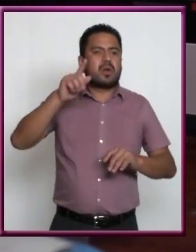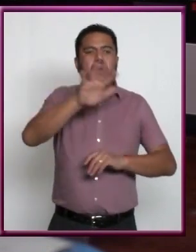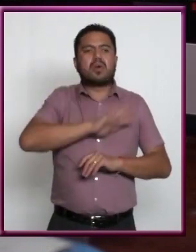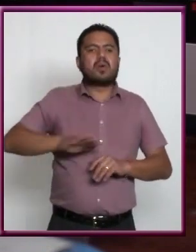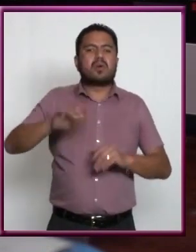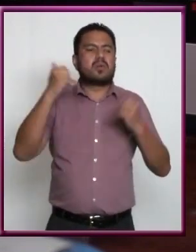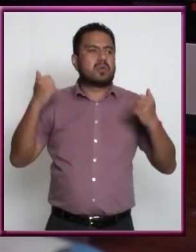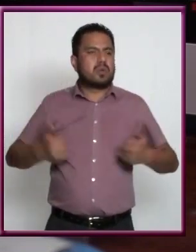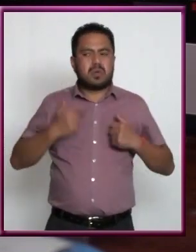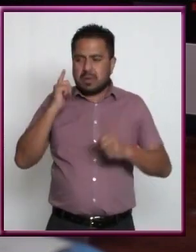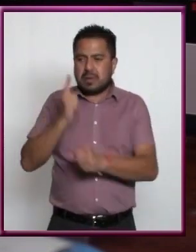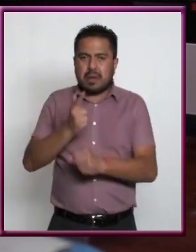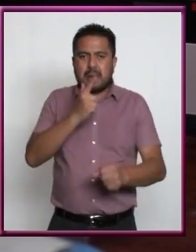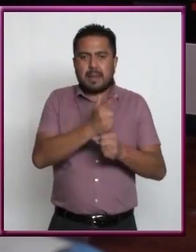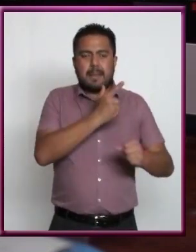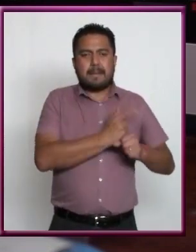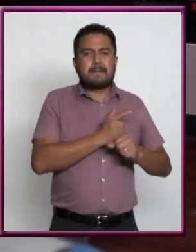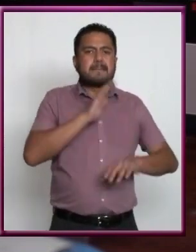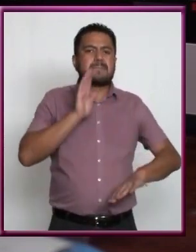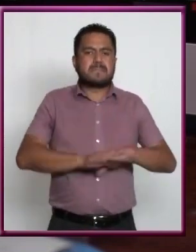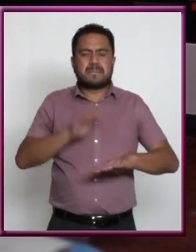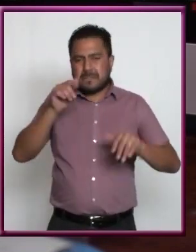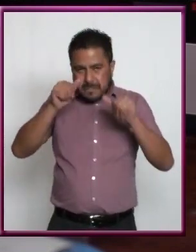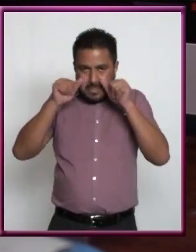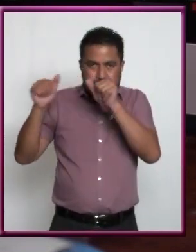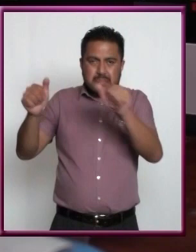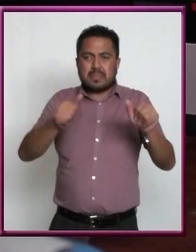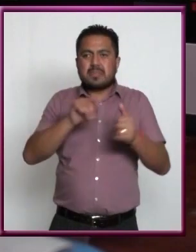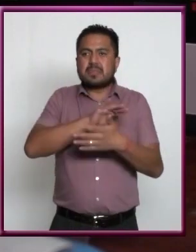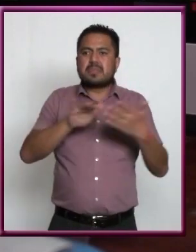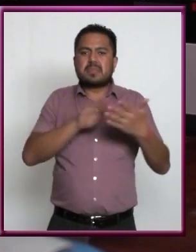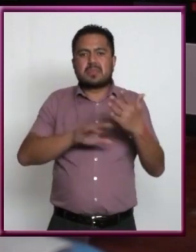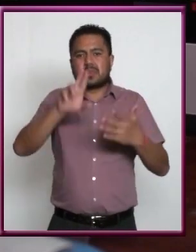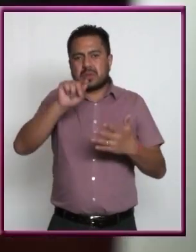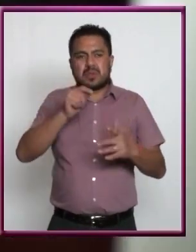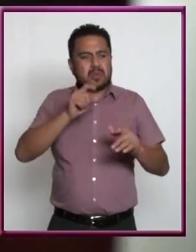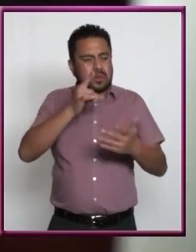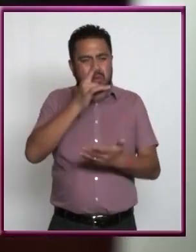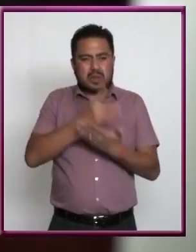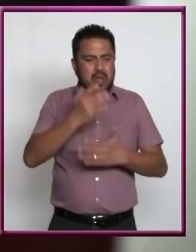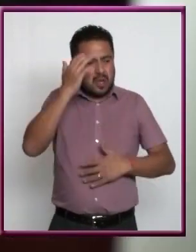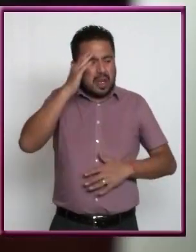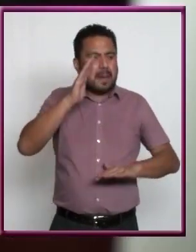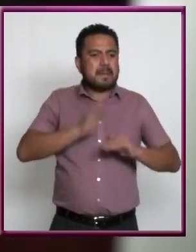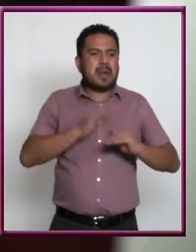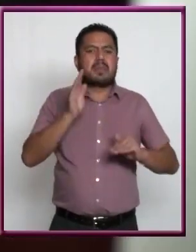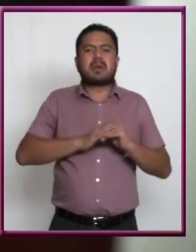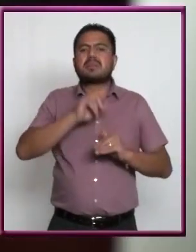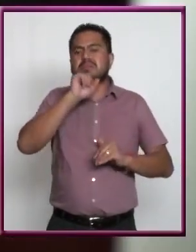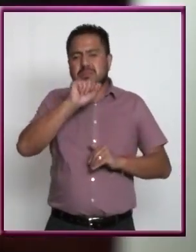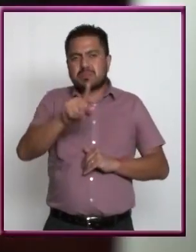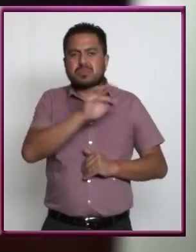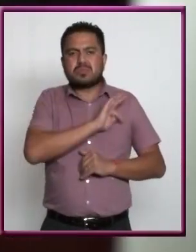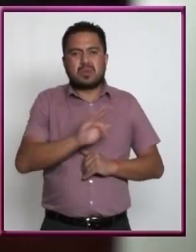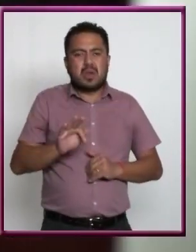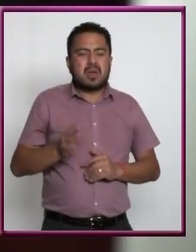puedan encontrar un momento para dedicar a su lectura, no solamente para conocer más, sino para